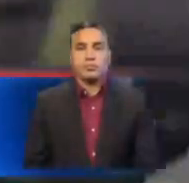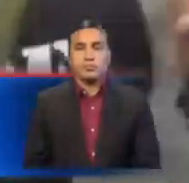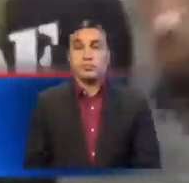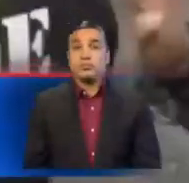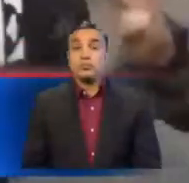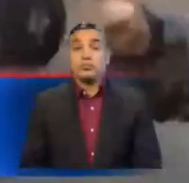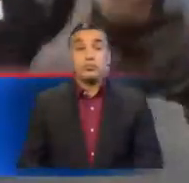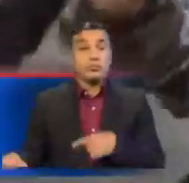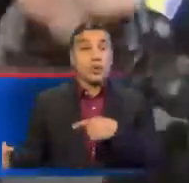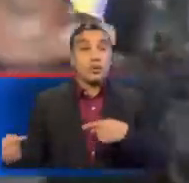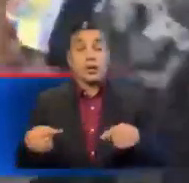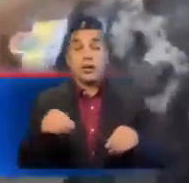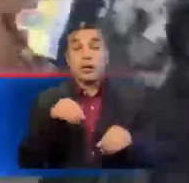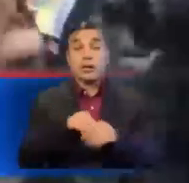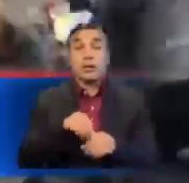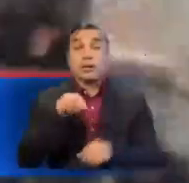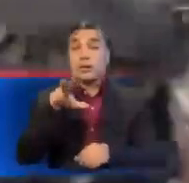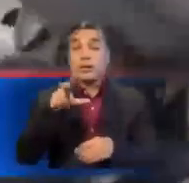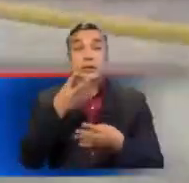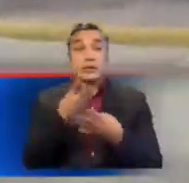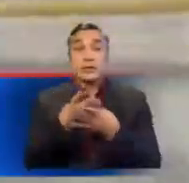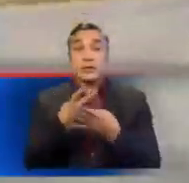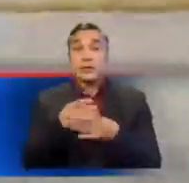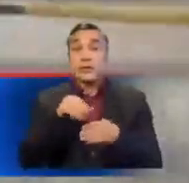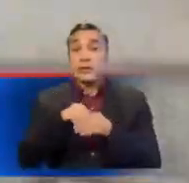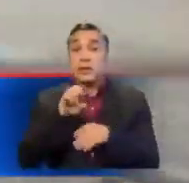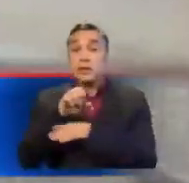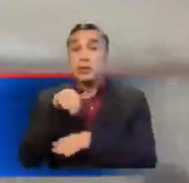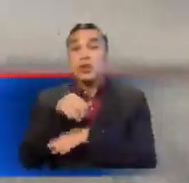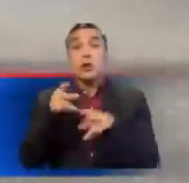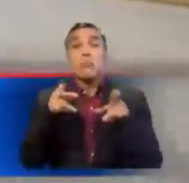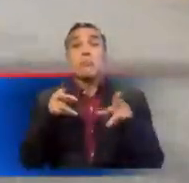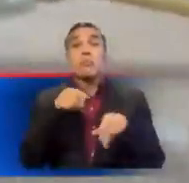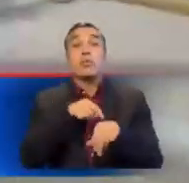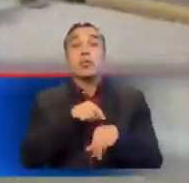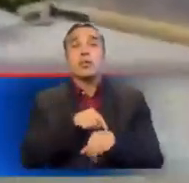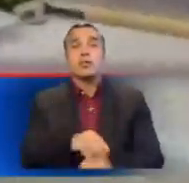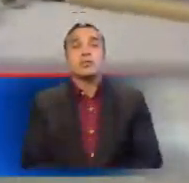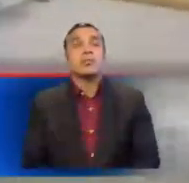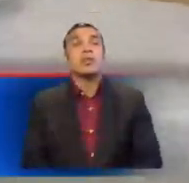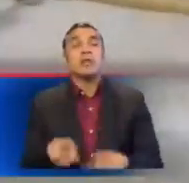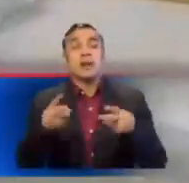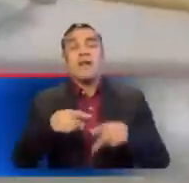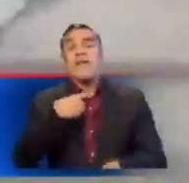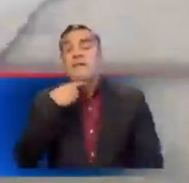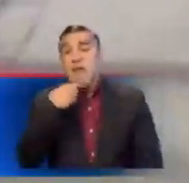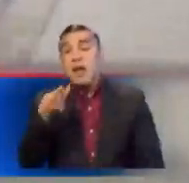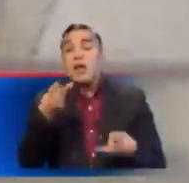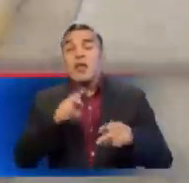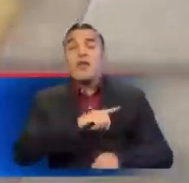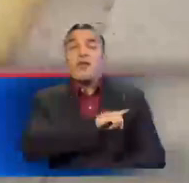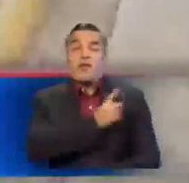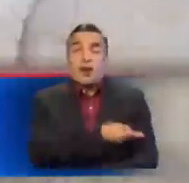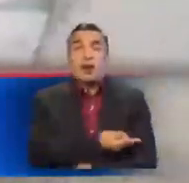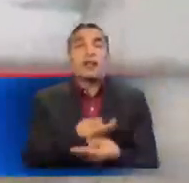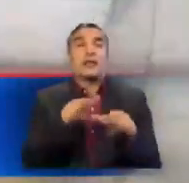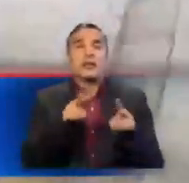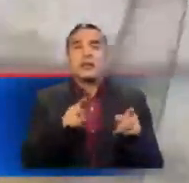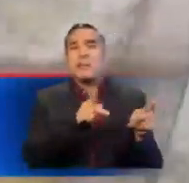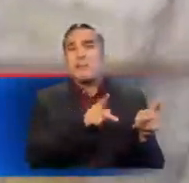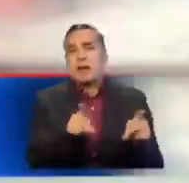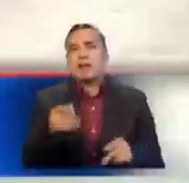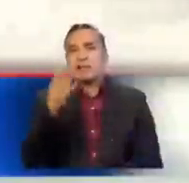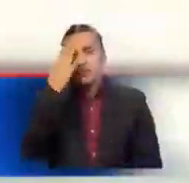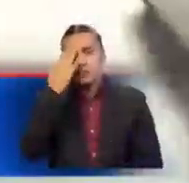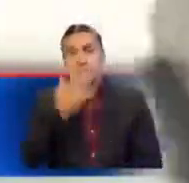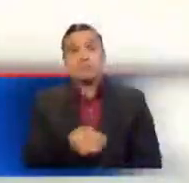La violencia vivida en tres centros carcelarios fue simultánea, sanguinaria y sin duda planificada.